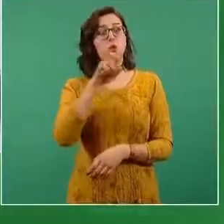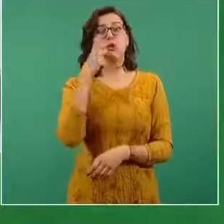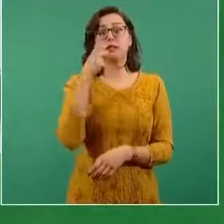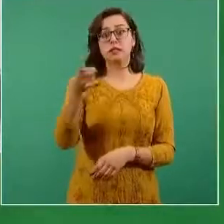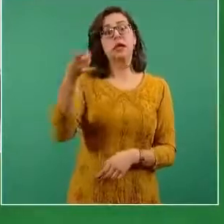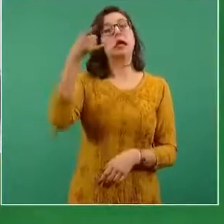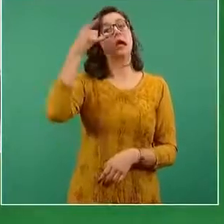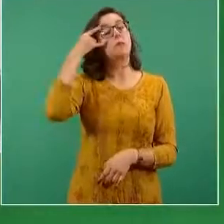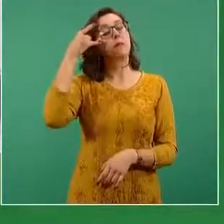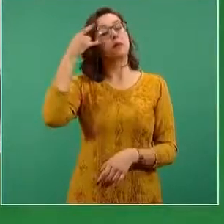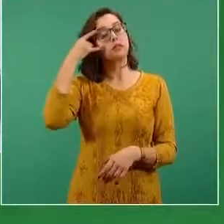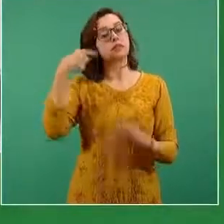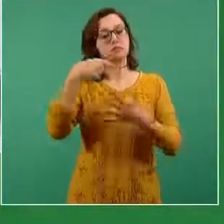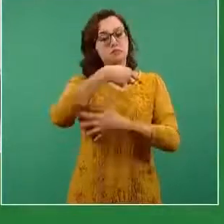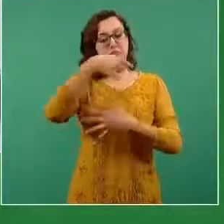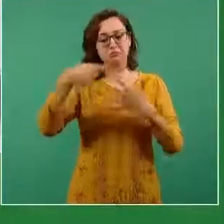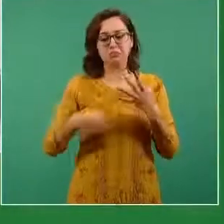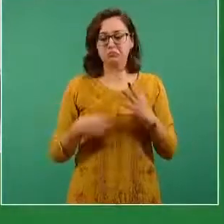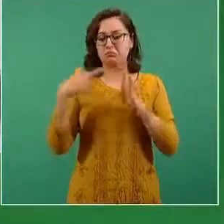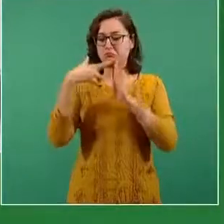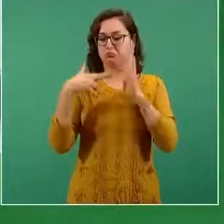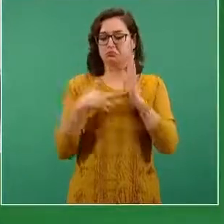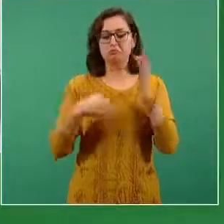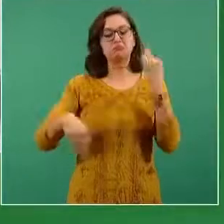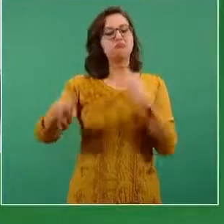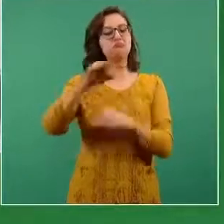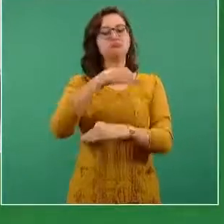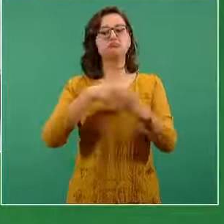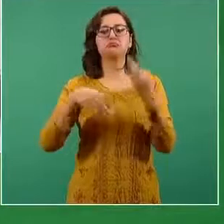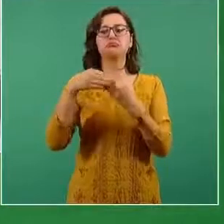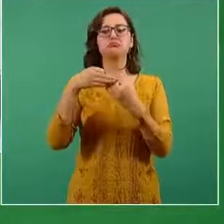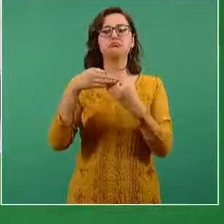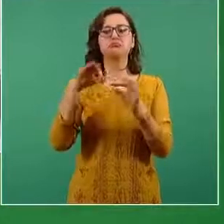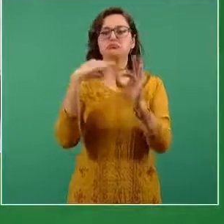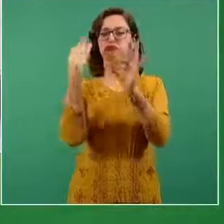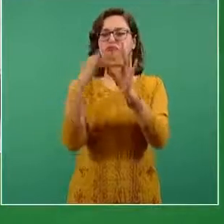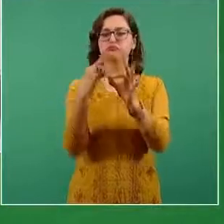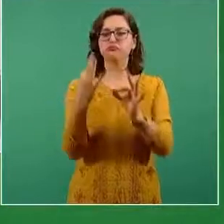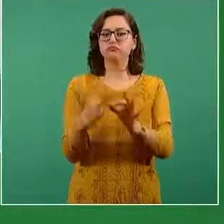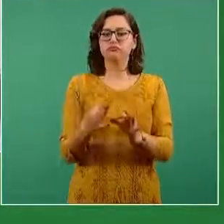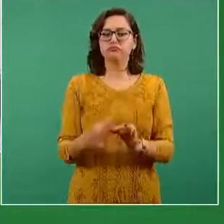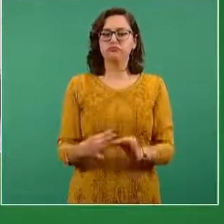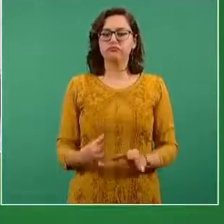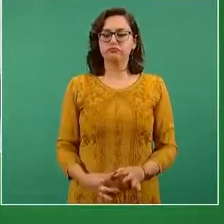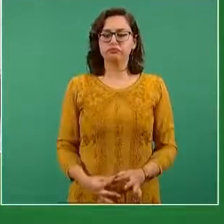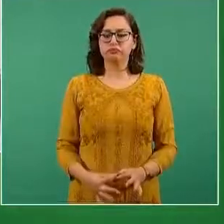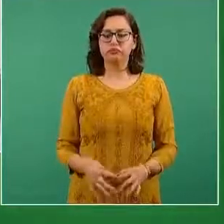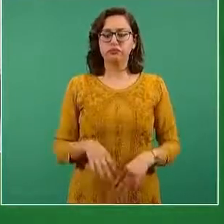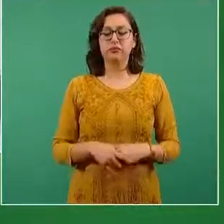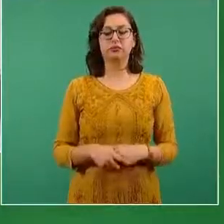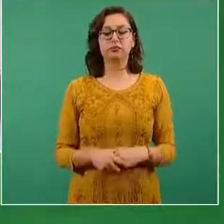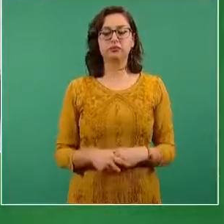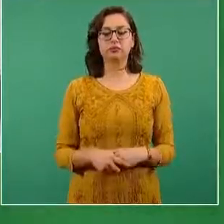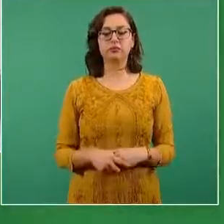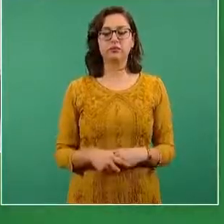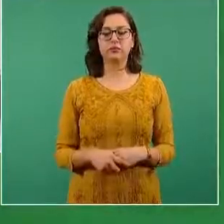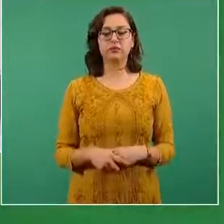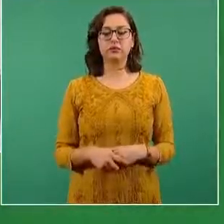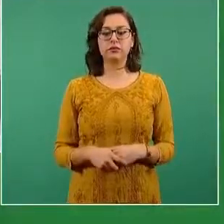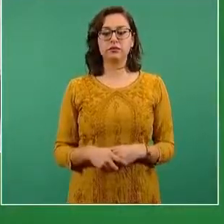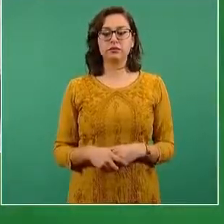hemos hecho parte de la tarea. No ha sido de manera el